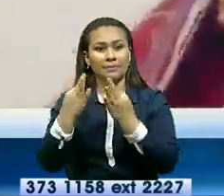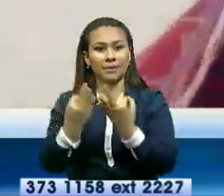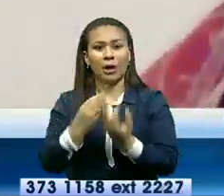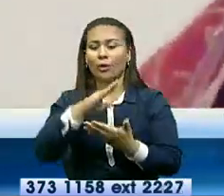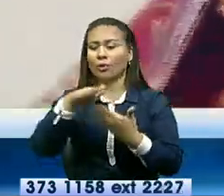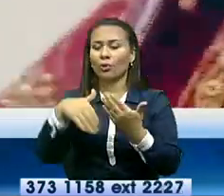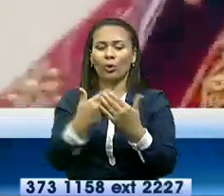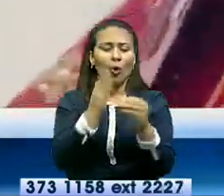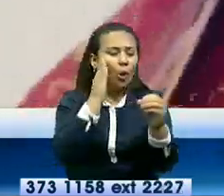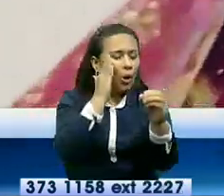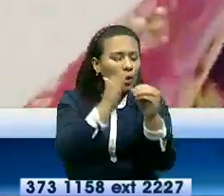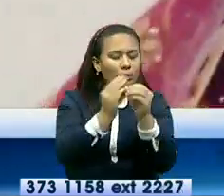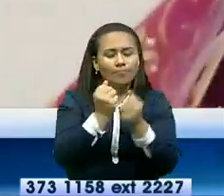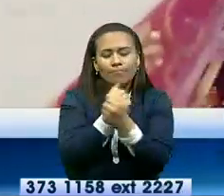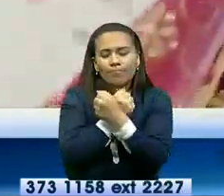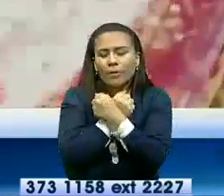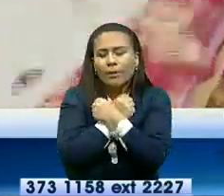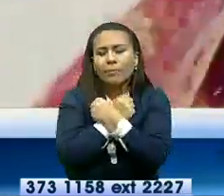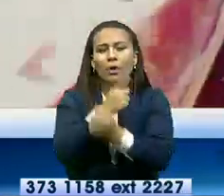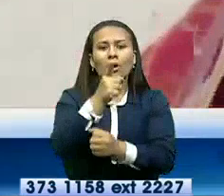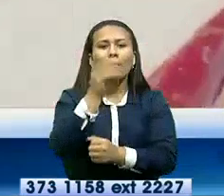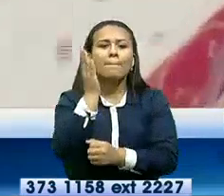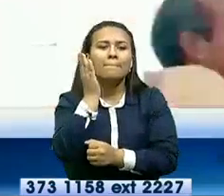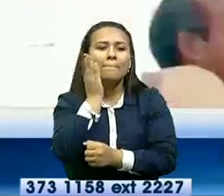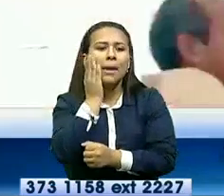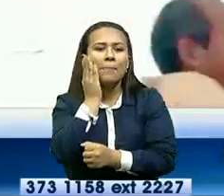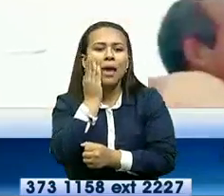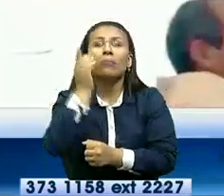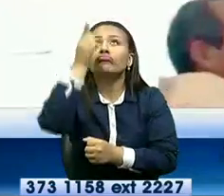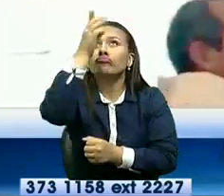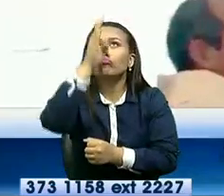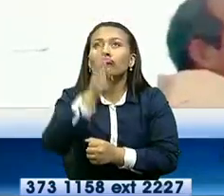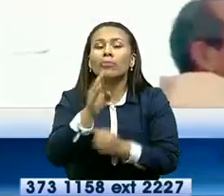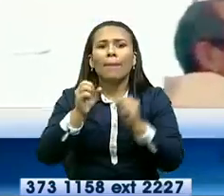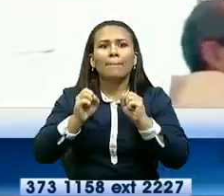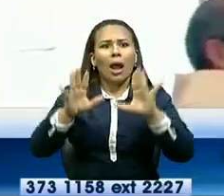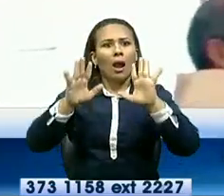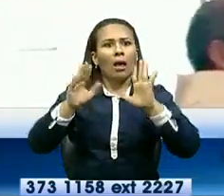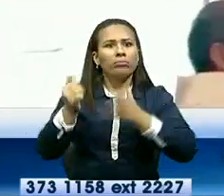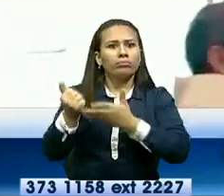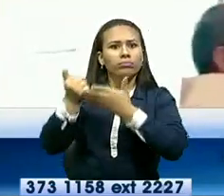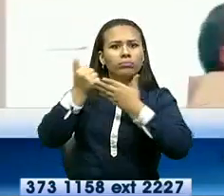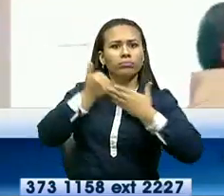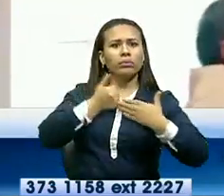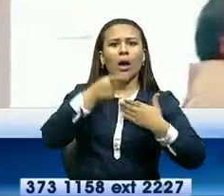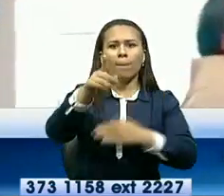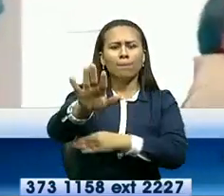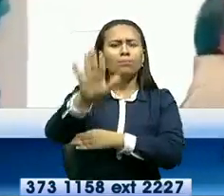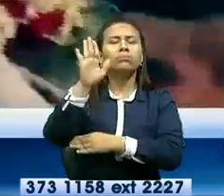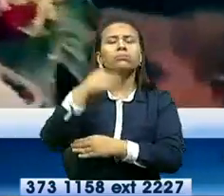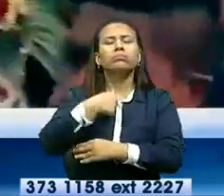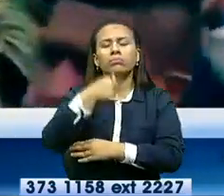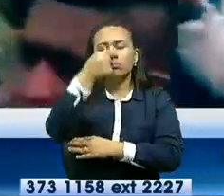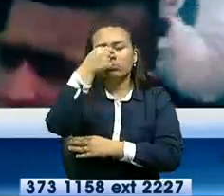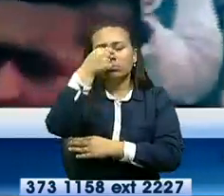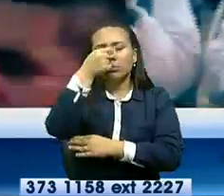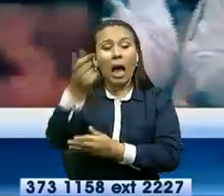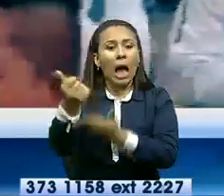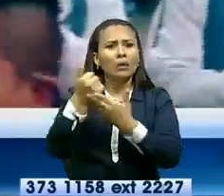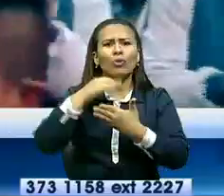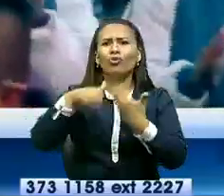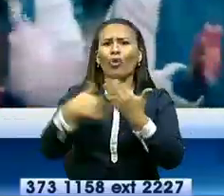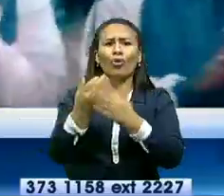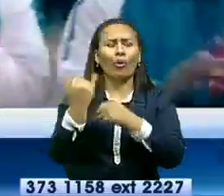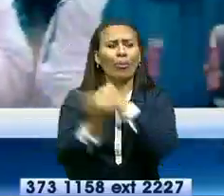solo objetivo, el amor a la Madre de Dios, por los milagros recibidos y por cumplir promesas. De todos los rincones del país